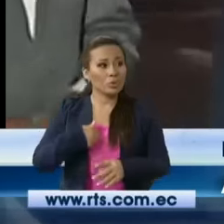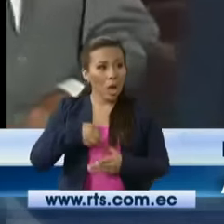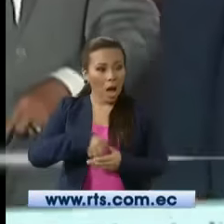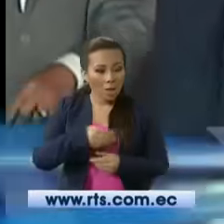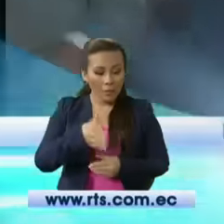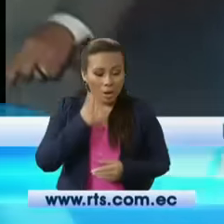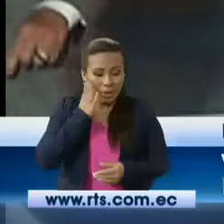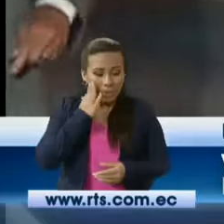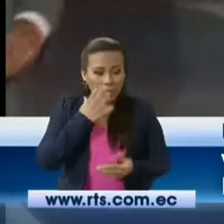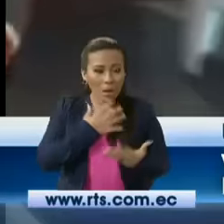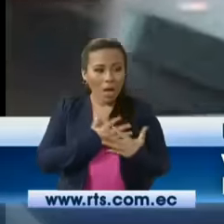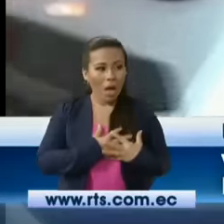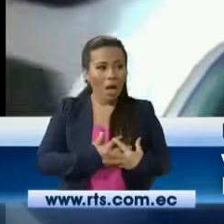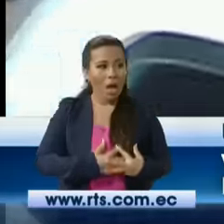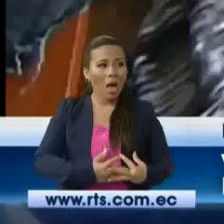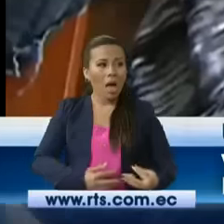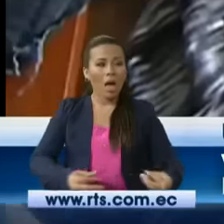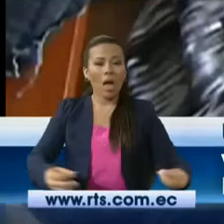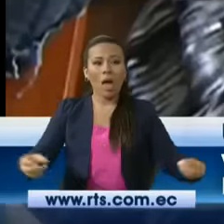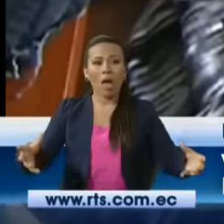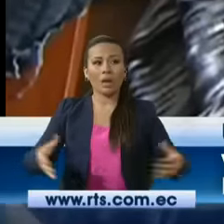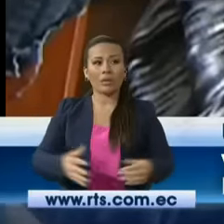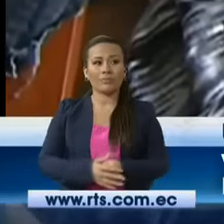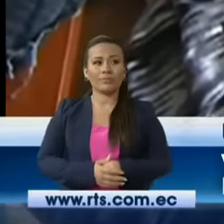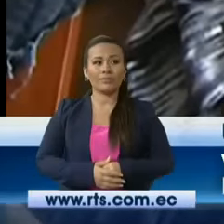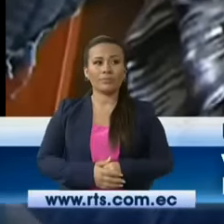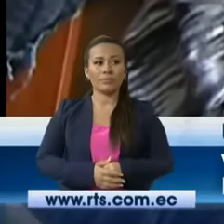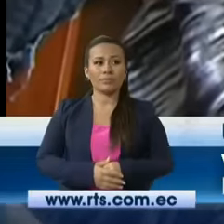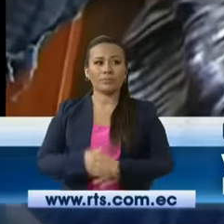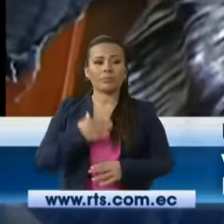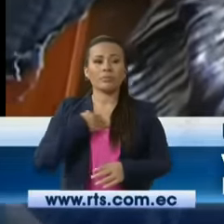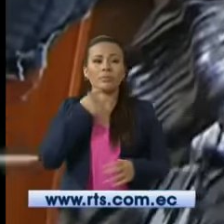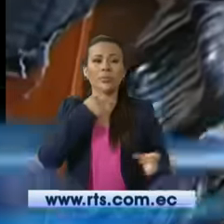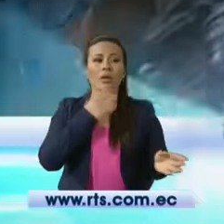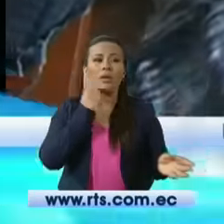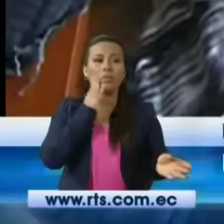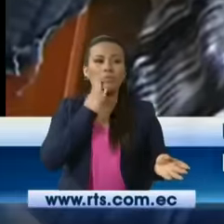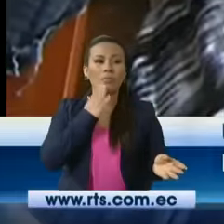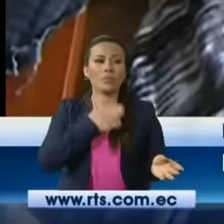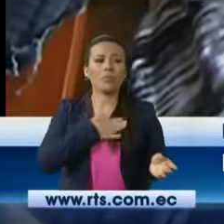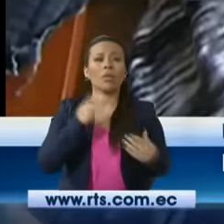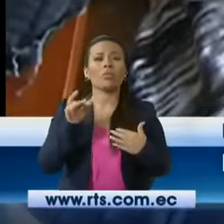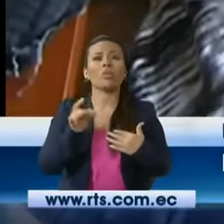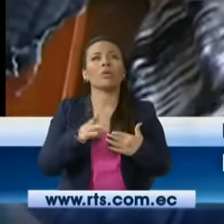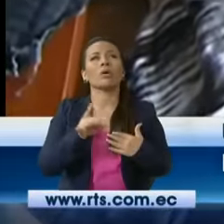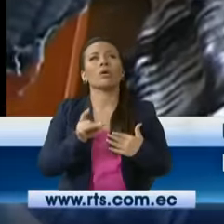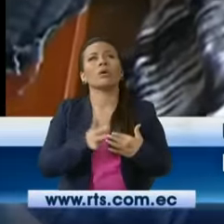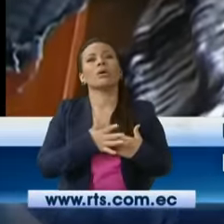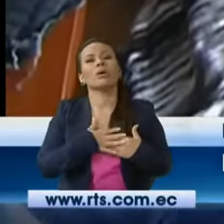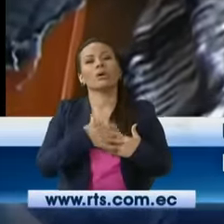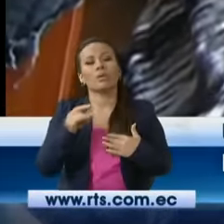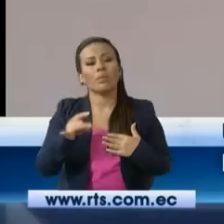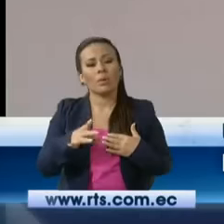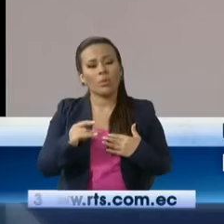consumado, ya mi nieto ya estaba agonizando. Que le avanzaba a decir a la mamá, esto quema en el